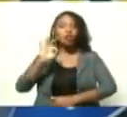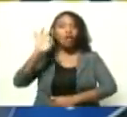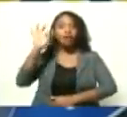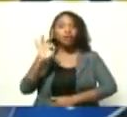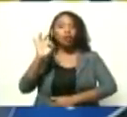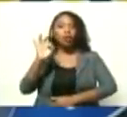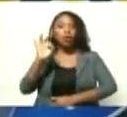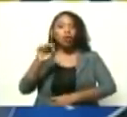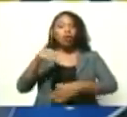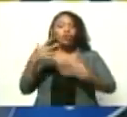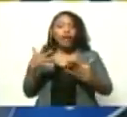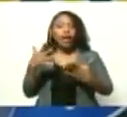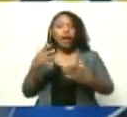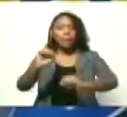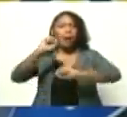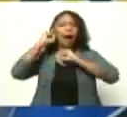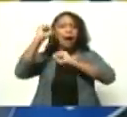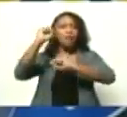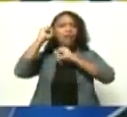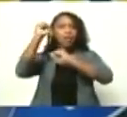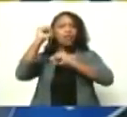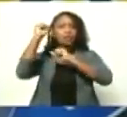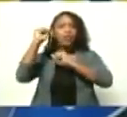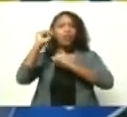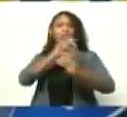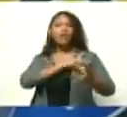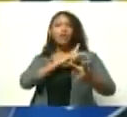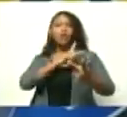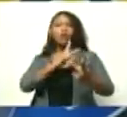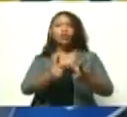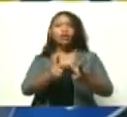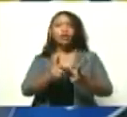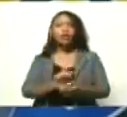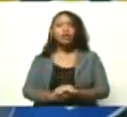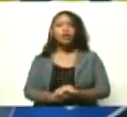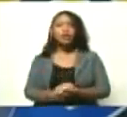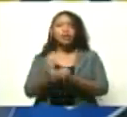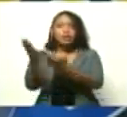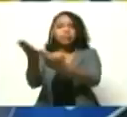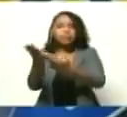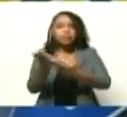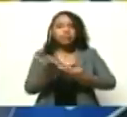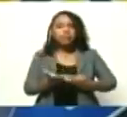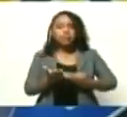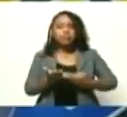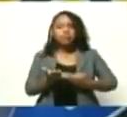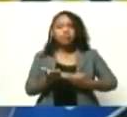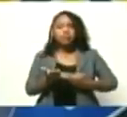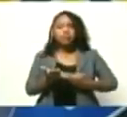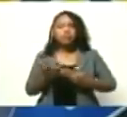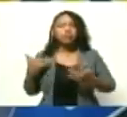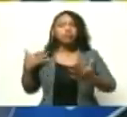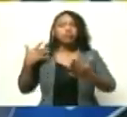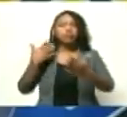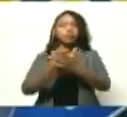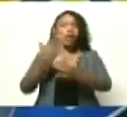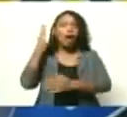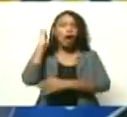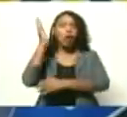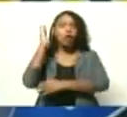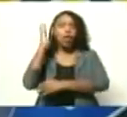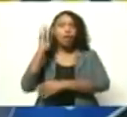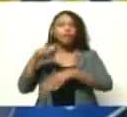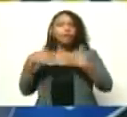98,58% de las manifestaciones de voluntad recibida durante la jornada